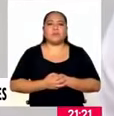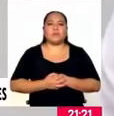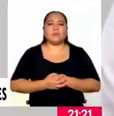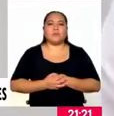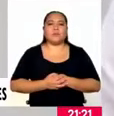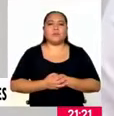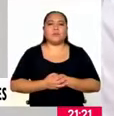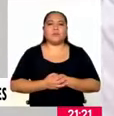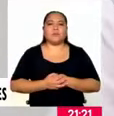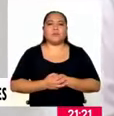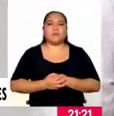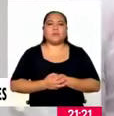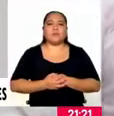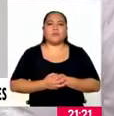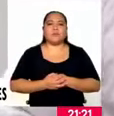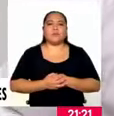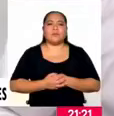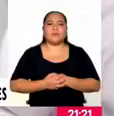Gracias, señor ministro.